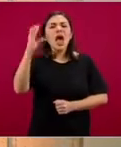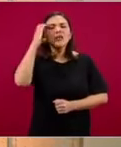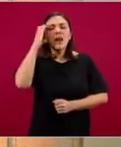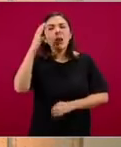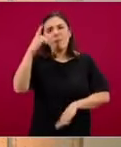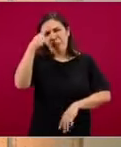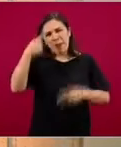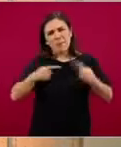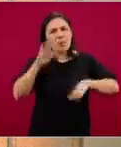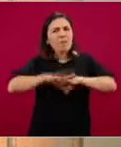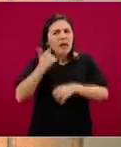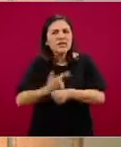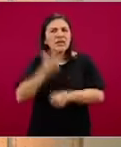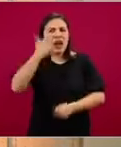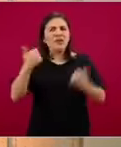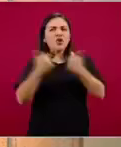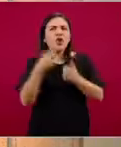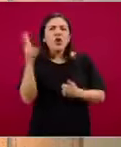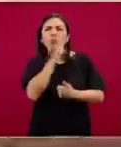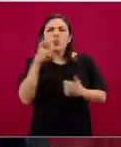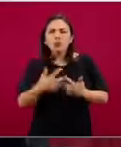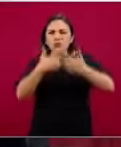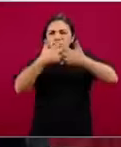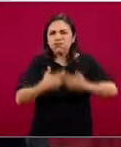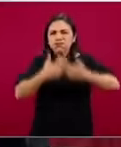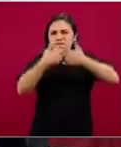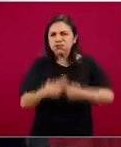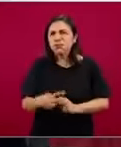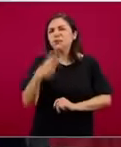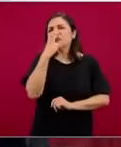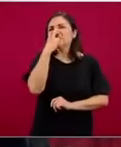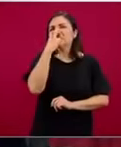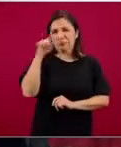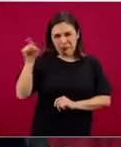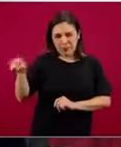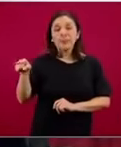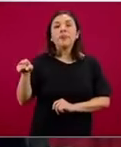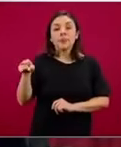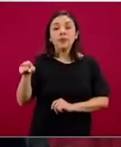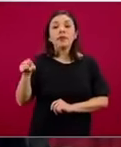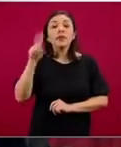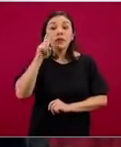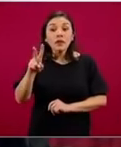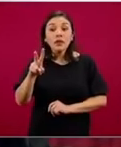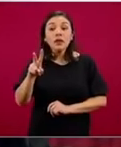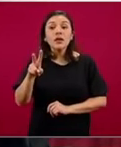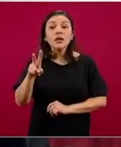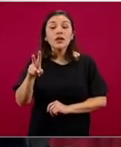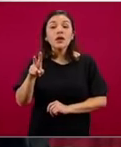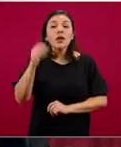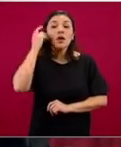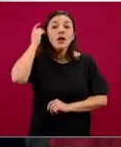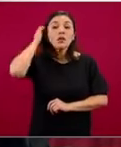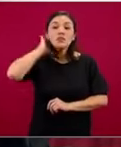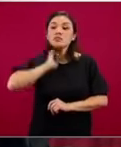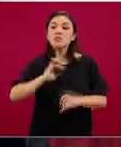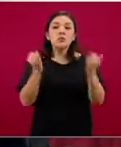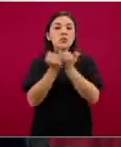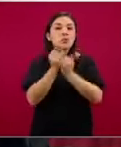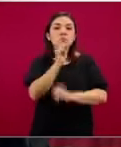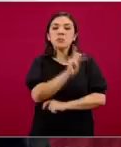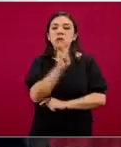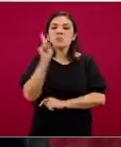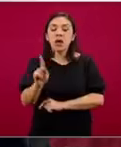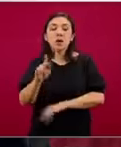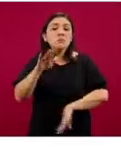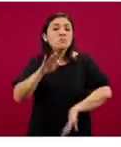con ventilador para los pacientes más graves, los pacientes más críticos. Aquí también podemos ver